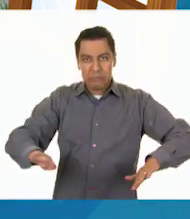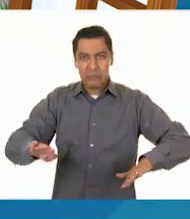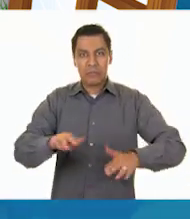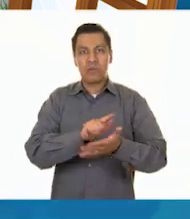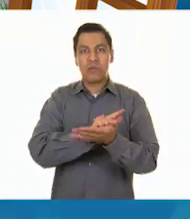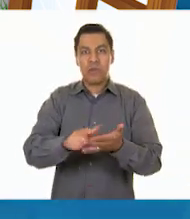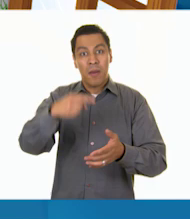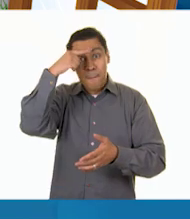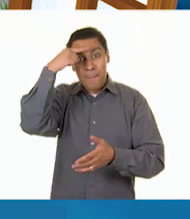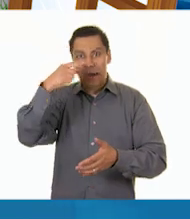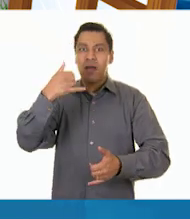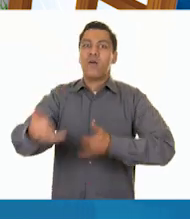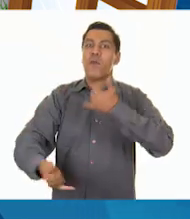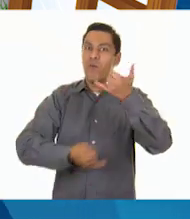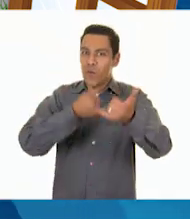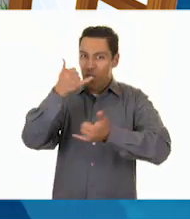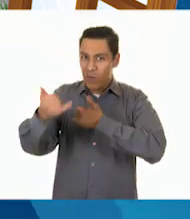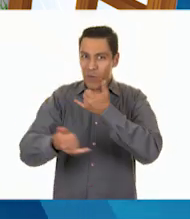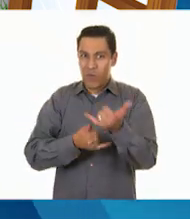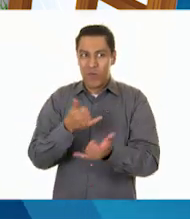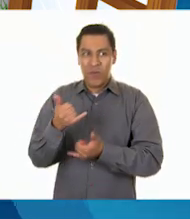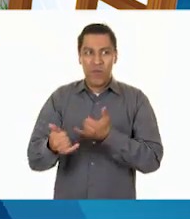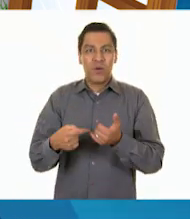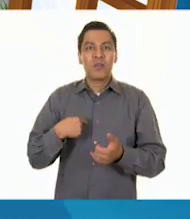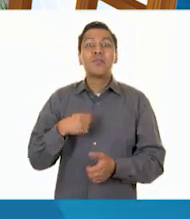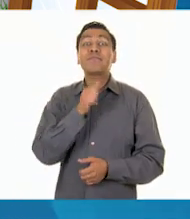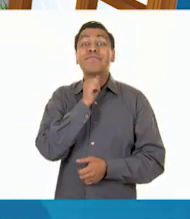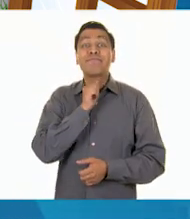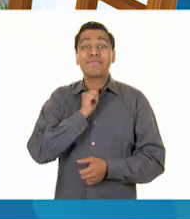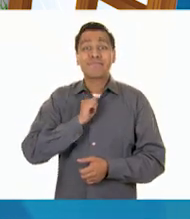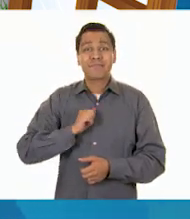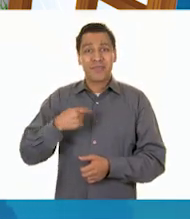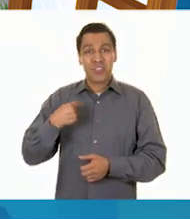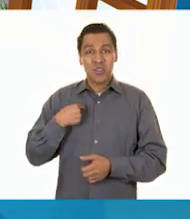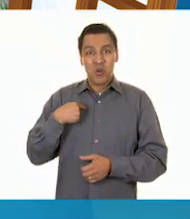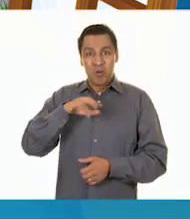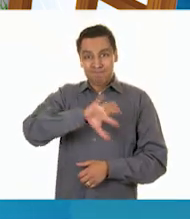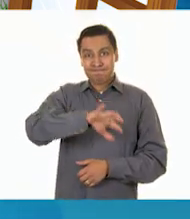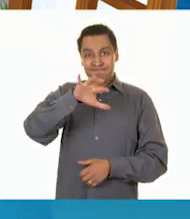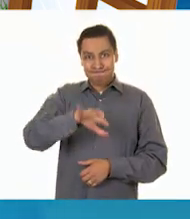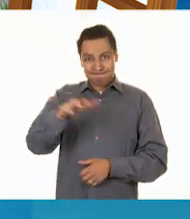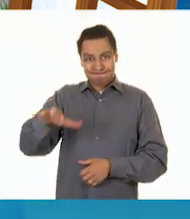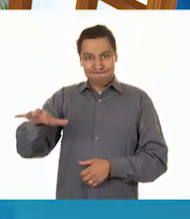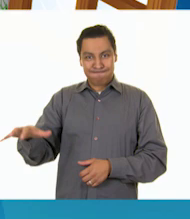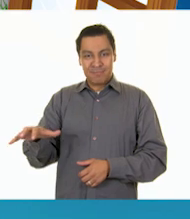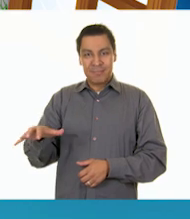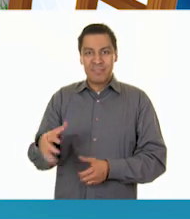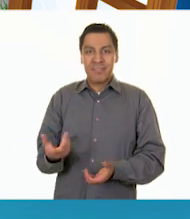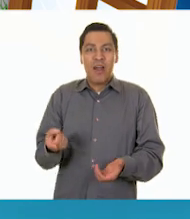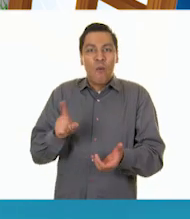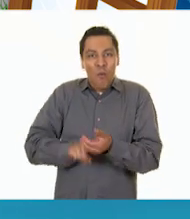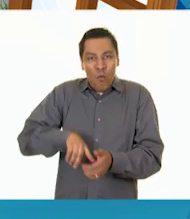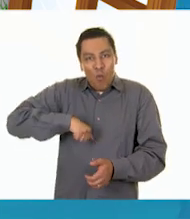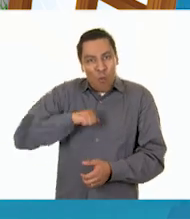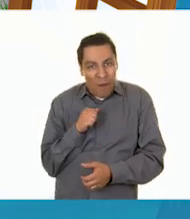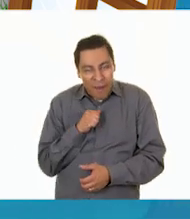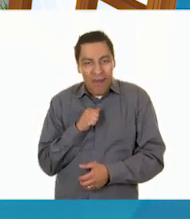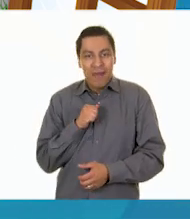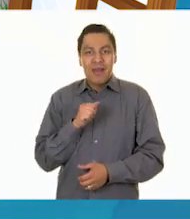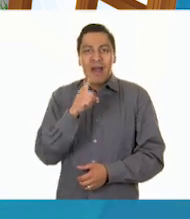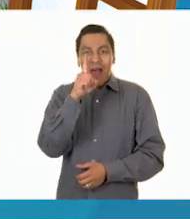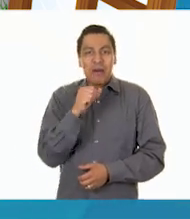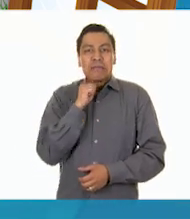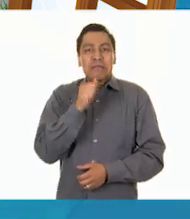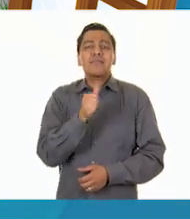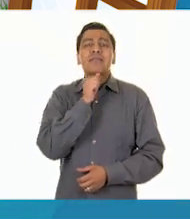imputable a la mano los medios porque yo no tengo joroba como tú para que pongan atención en todo momento